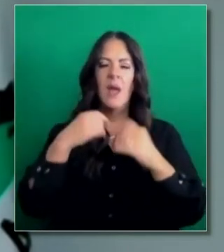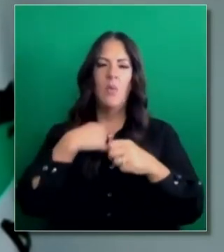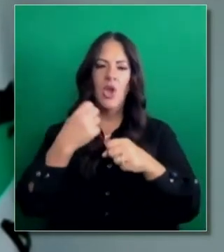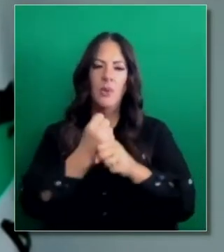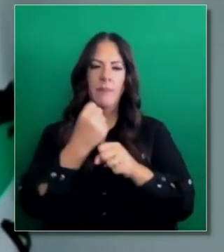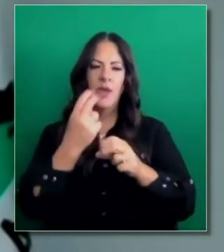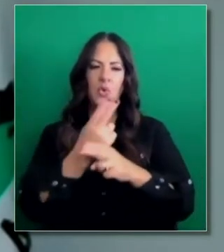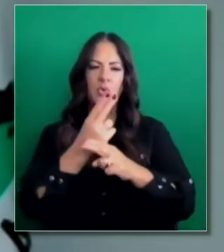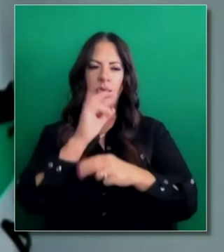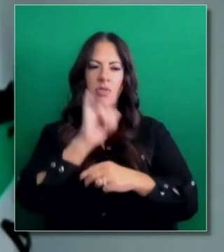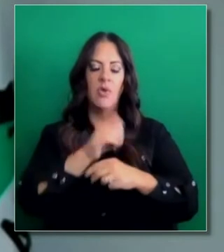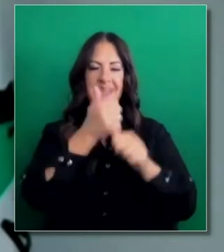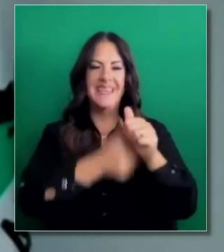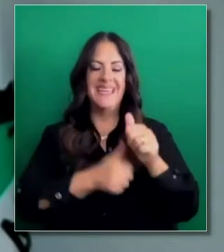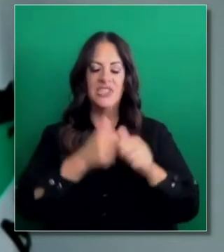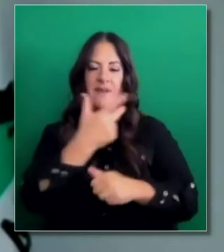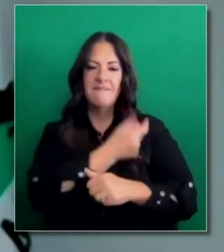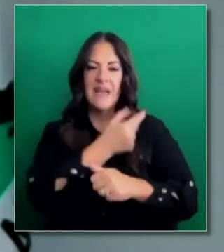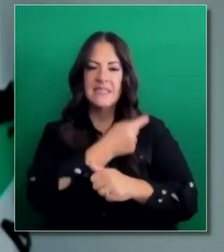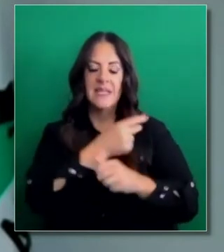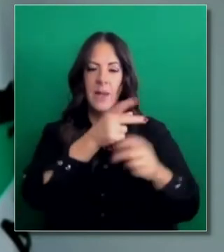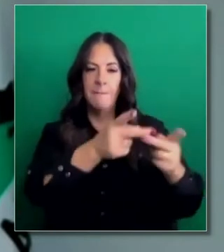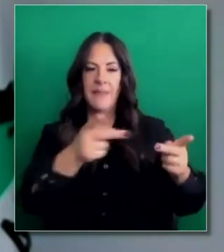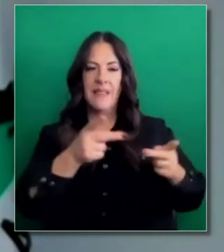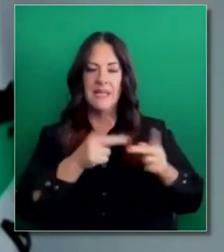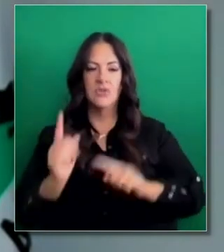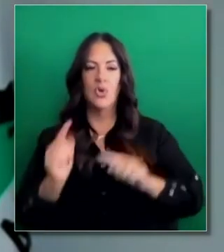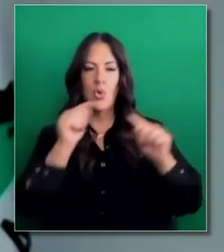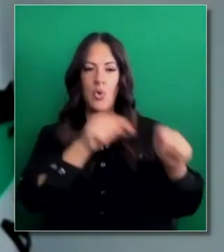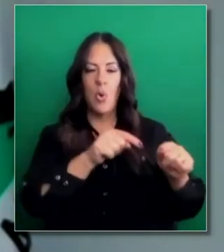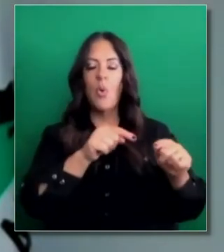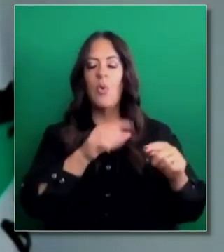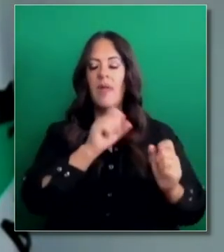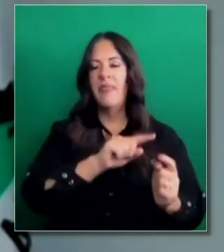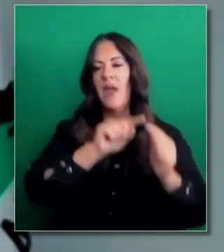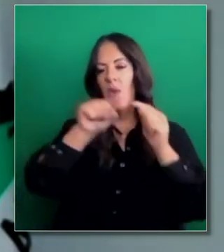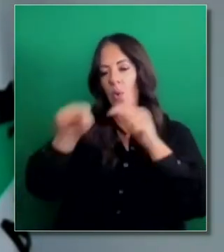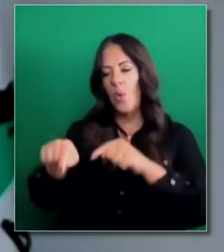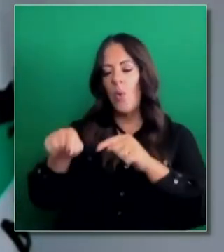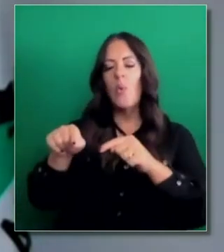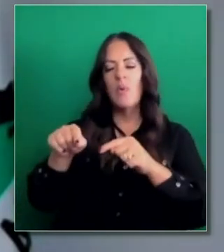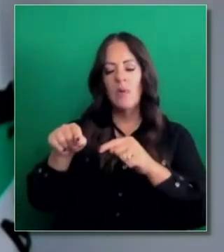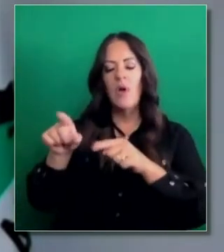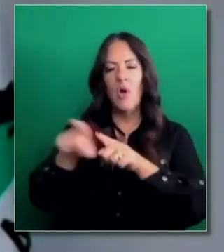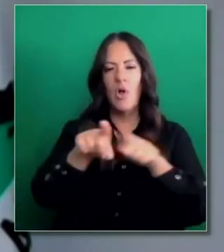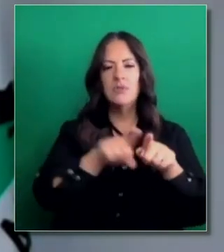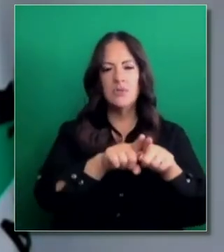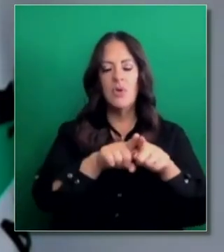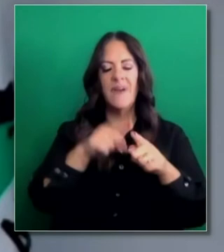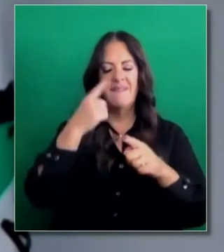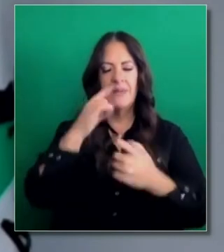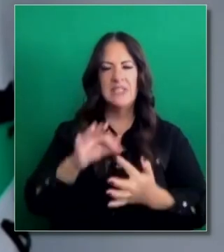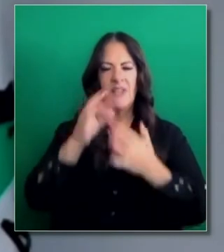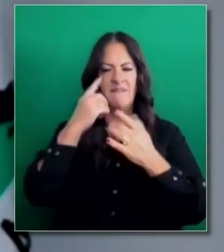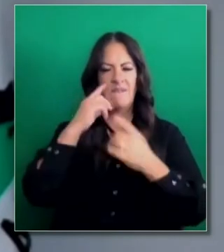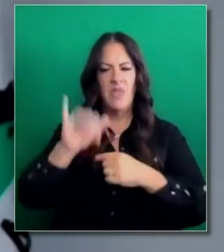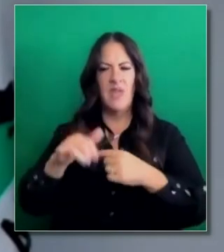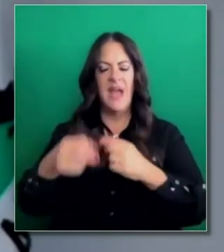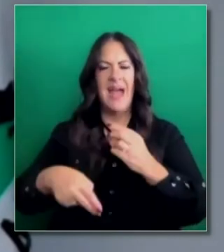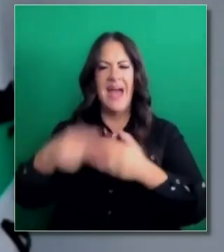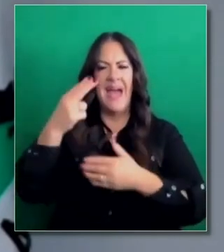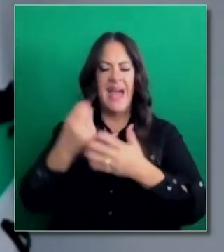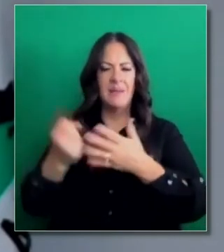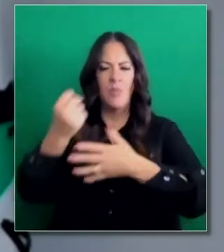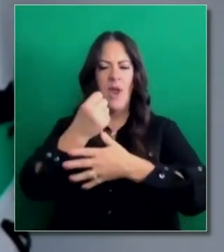a-66 aspecto equitativo los puntos suplementarios donde la gente se puede vacunar en